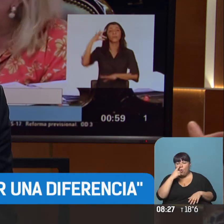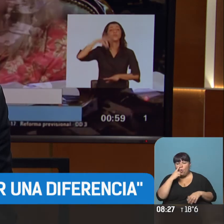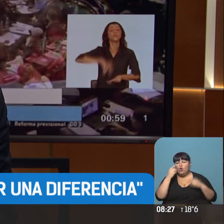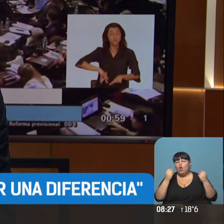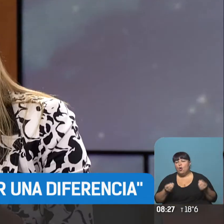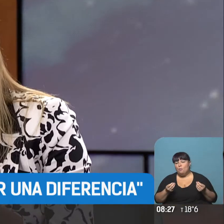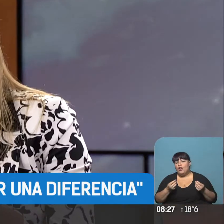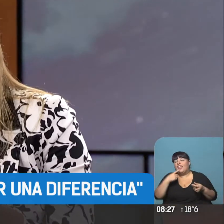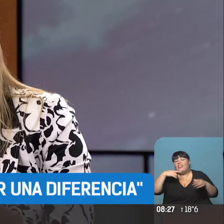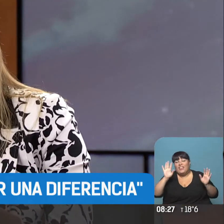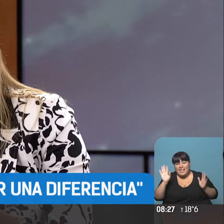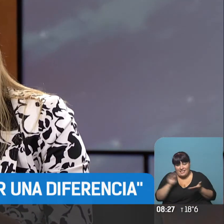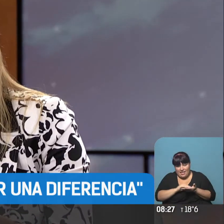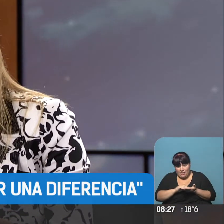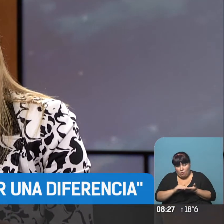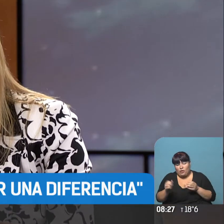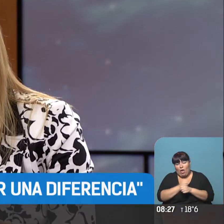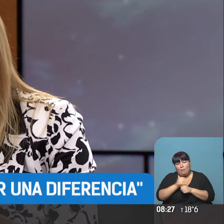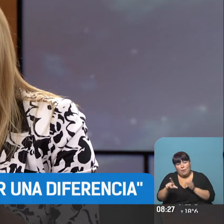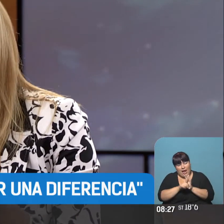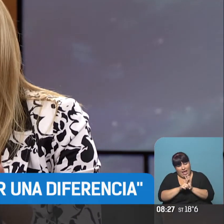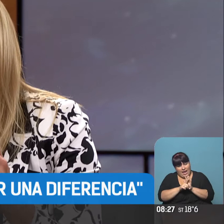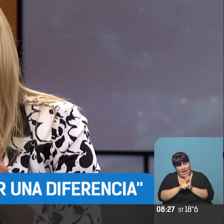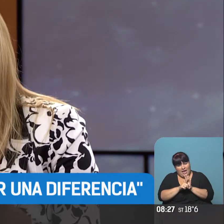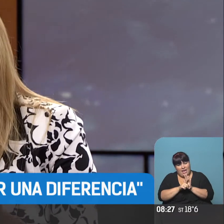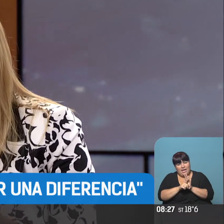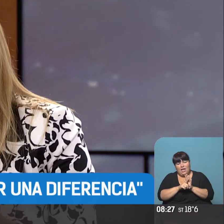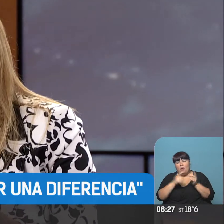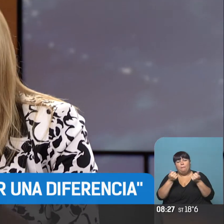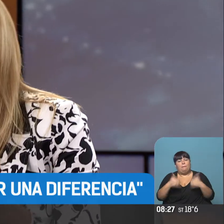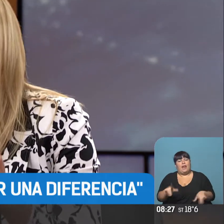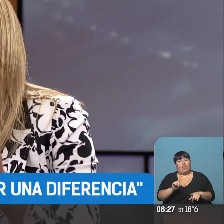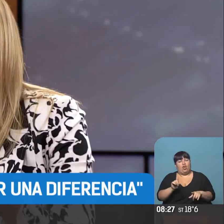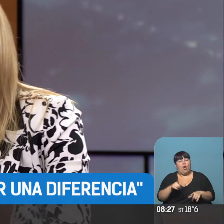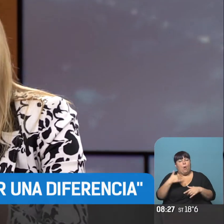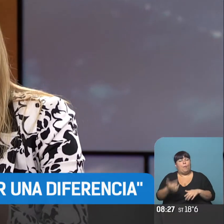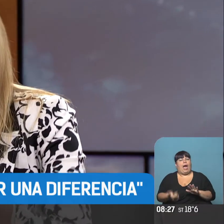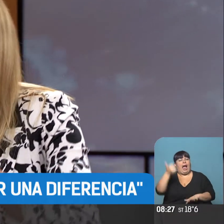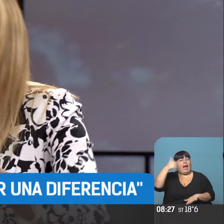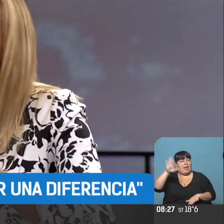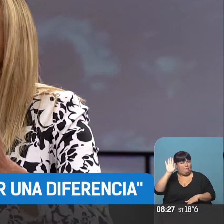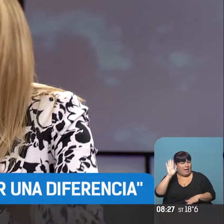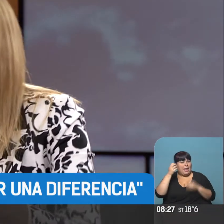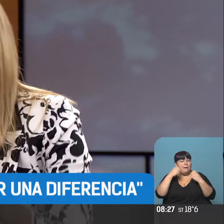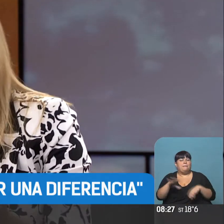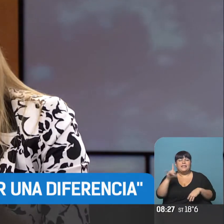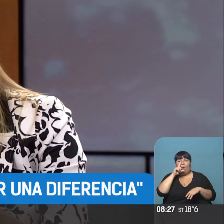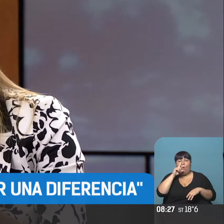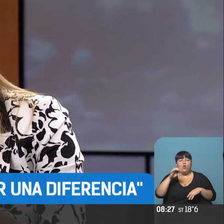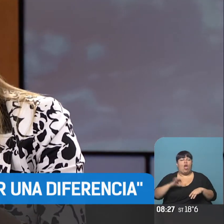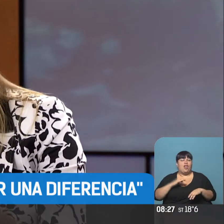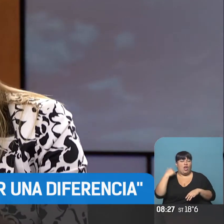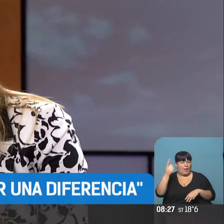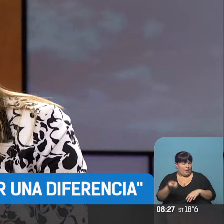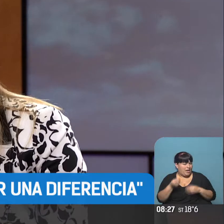qué dicen los diputados que aprueban esta ley que no se pierde? Que se va a ganar más a partir de junio del año que